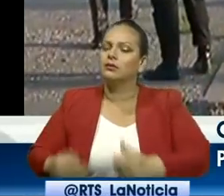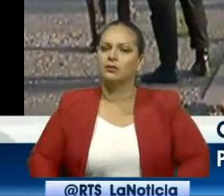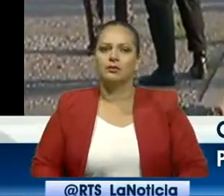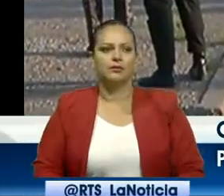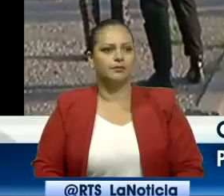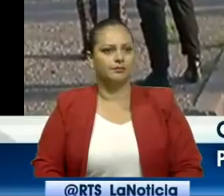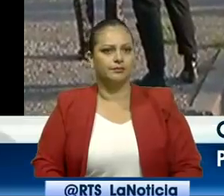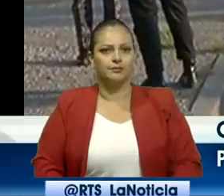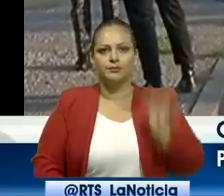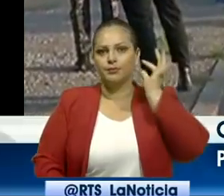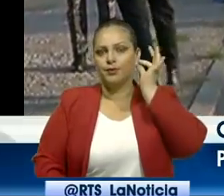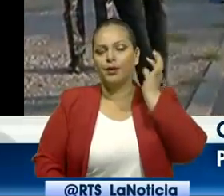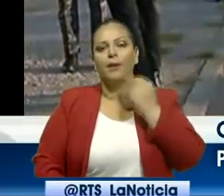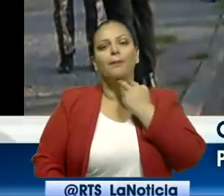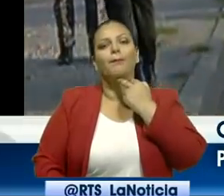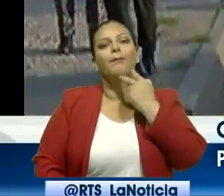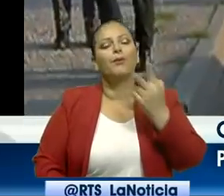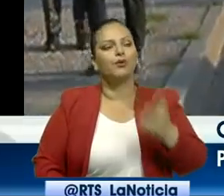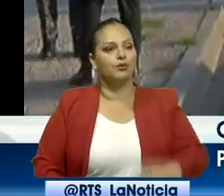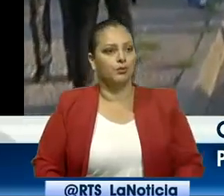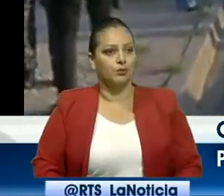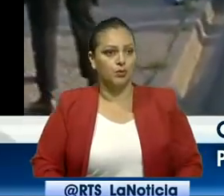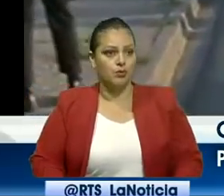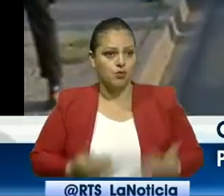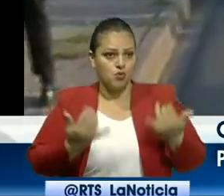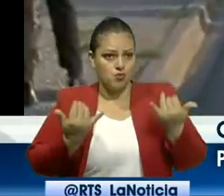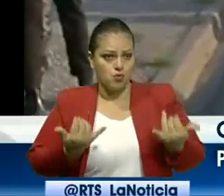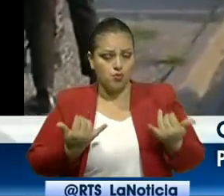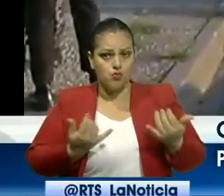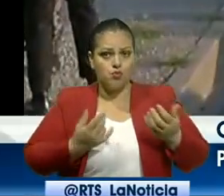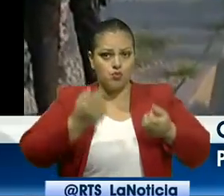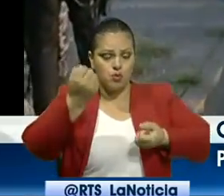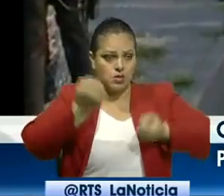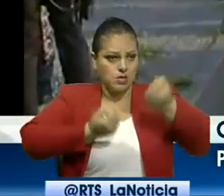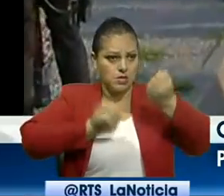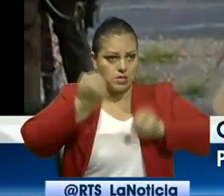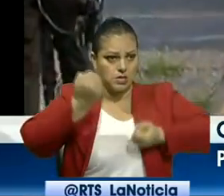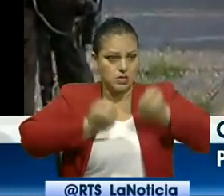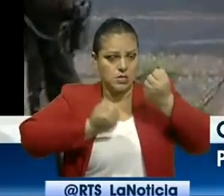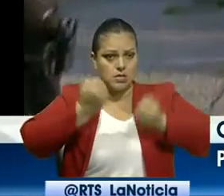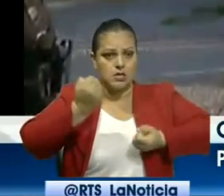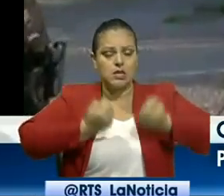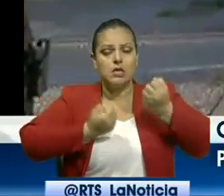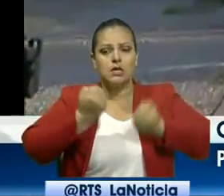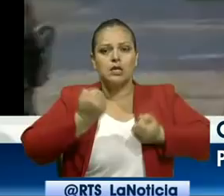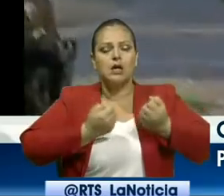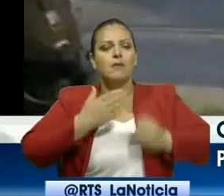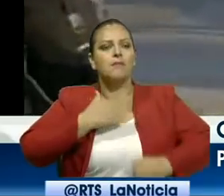Cuénteme, amiga, buenos días. Buenos días. Saliendo de mi casa me robaron un carro de placas